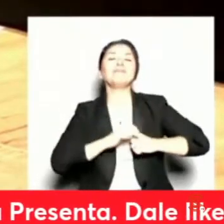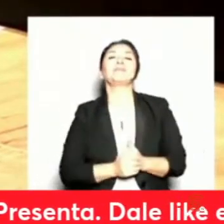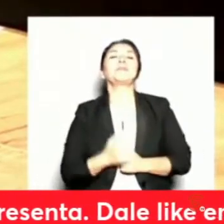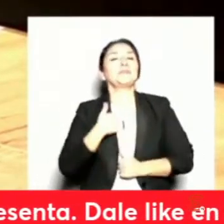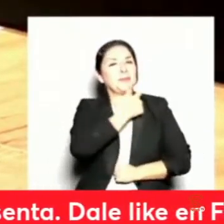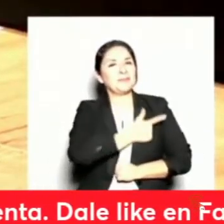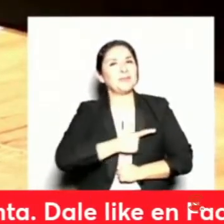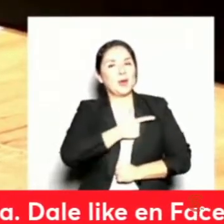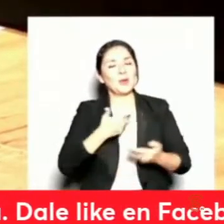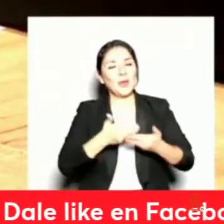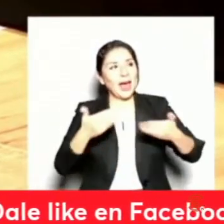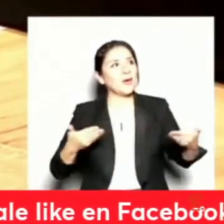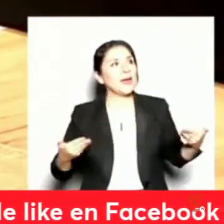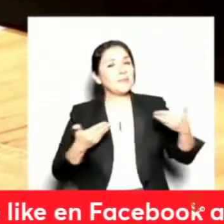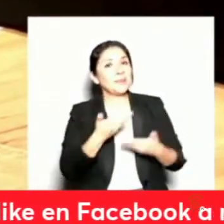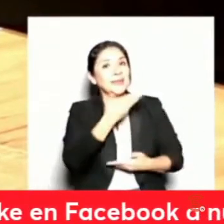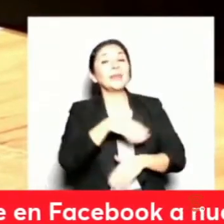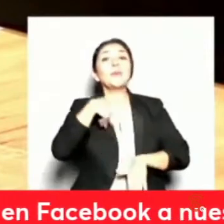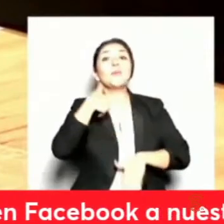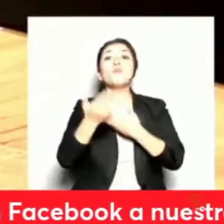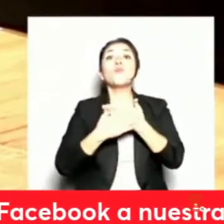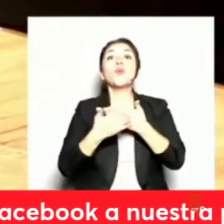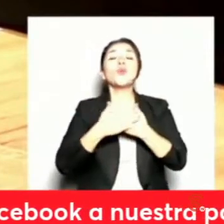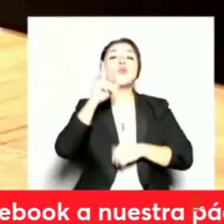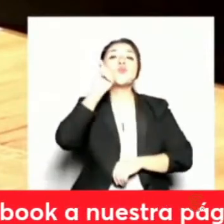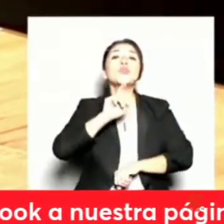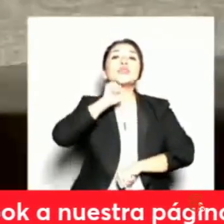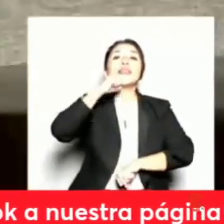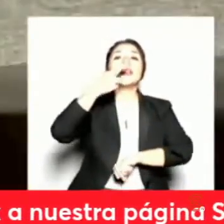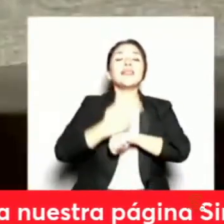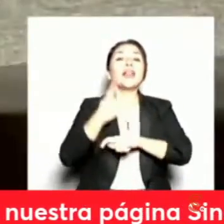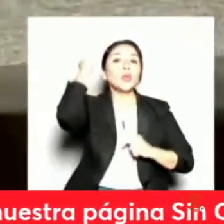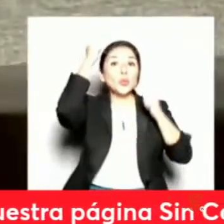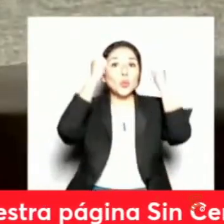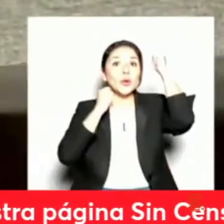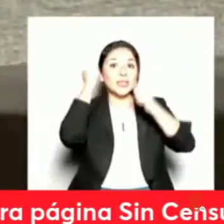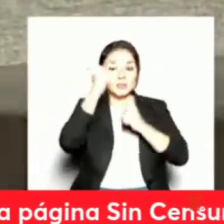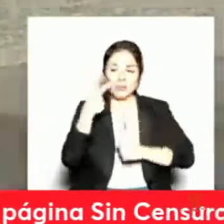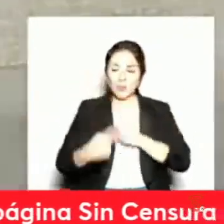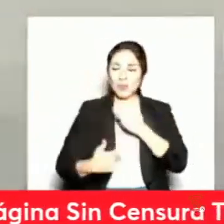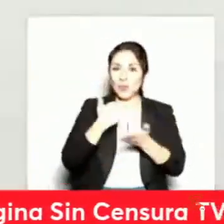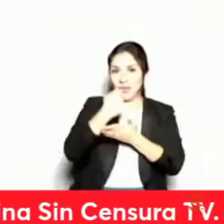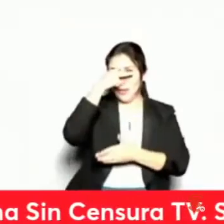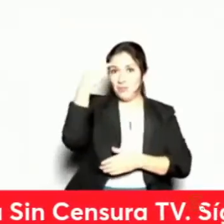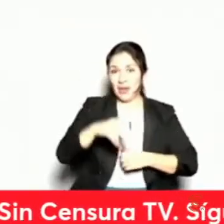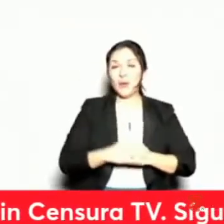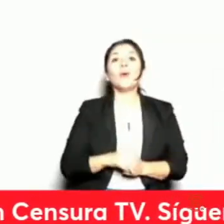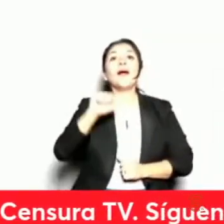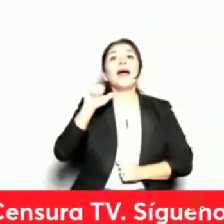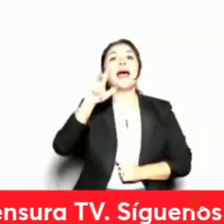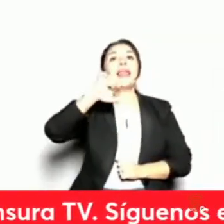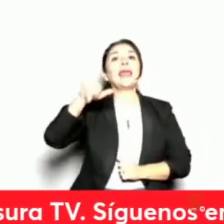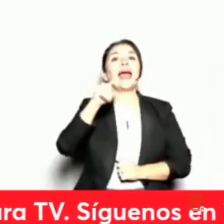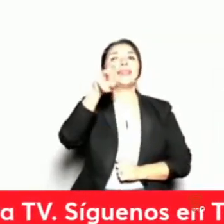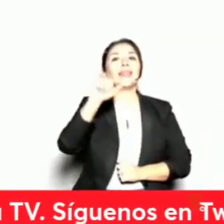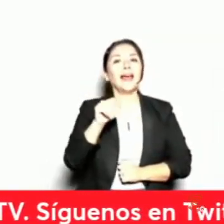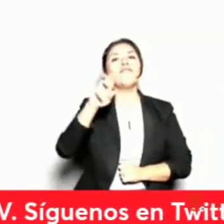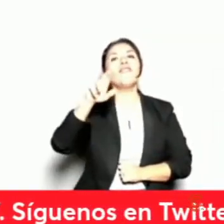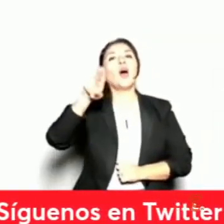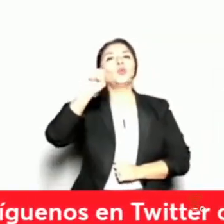gusto presentarles a la próxima secretaria de Turismo de la Ciudad de México, Alejandra